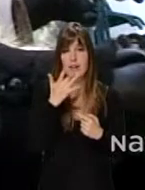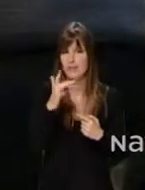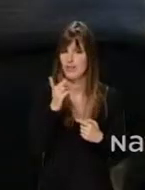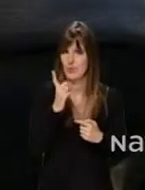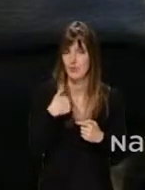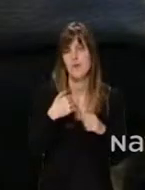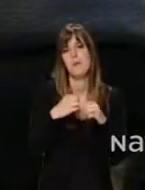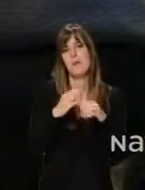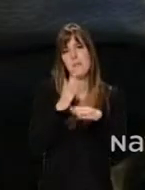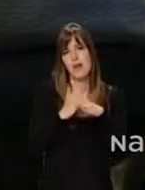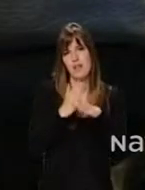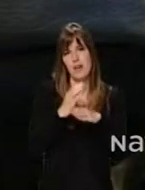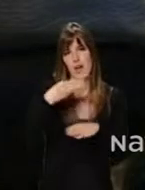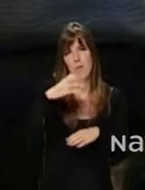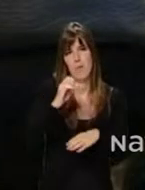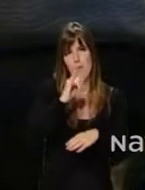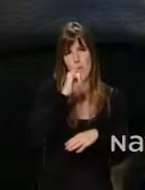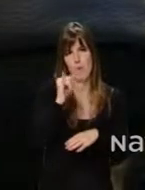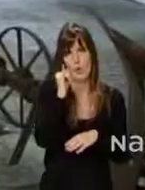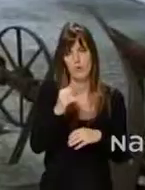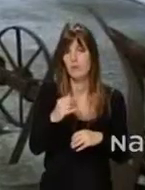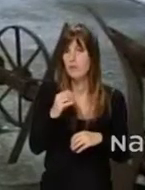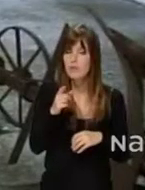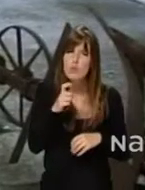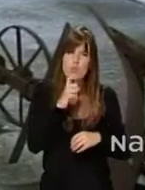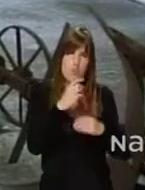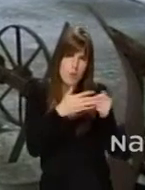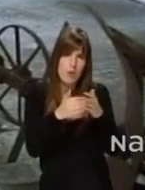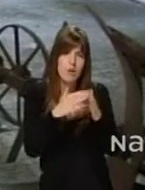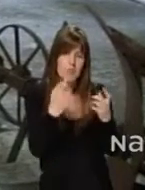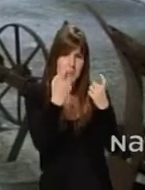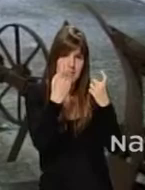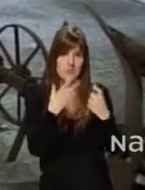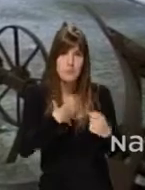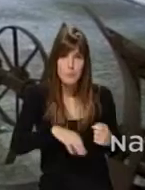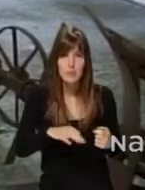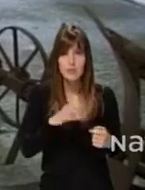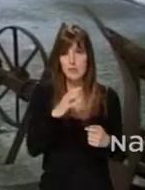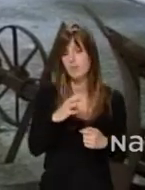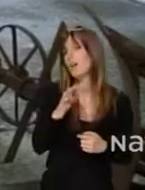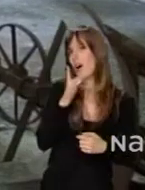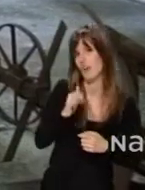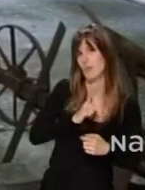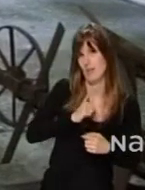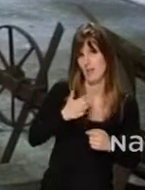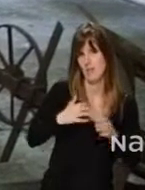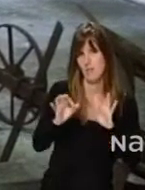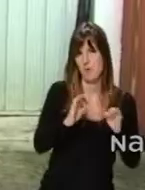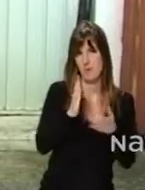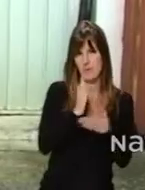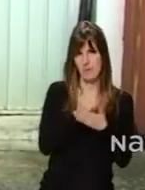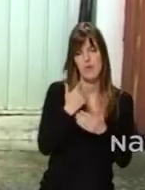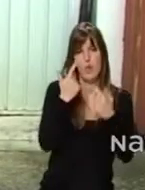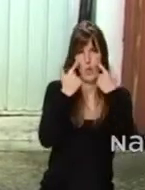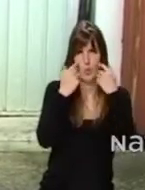boj. Igual me enseñas cómo los haces. Pues te enseño. ¿Te parece? Te enseño, sí, sí. Igual sí, te estás haciendo algún pedido. Mira, pues tengo aquí. Estos son los ojos que hago